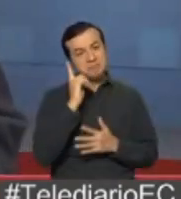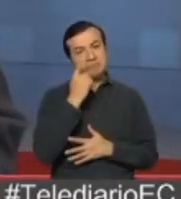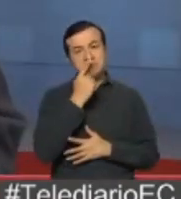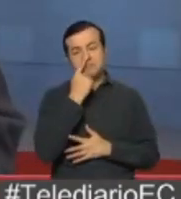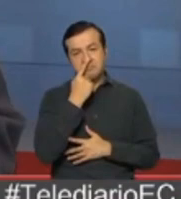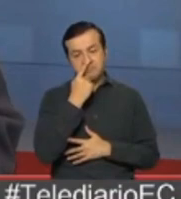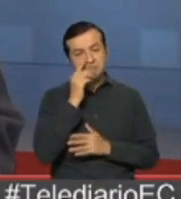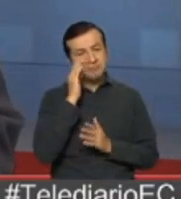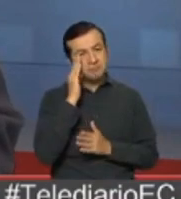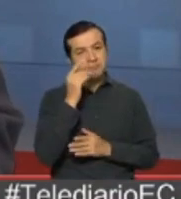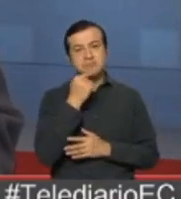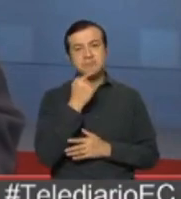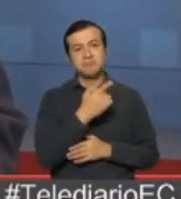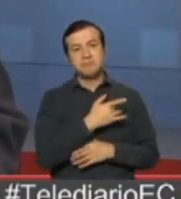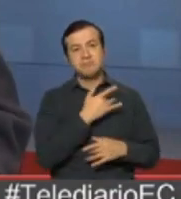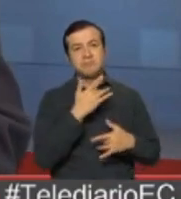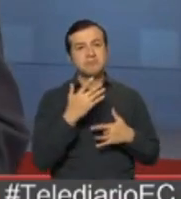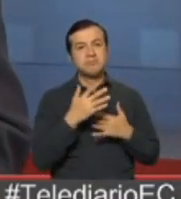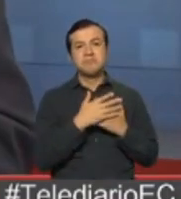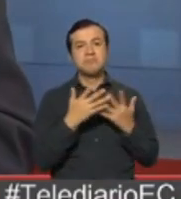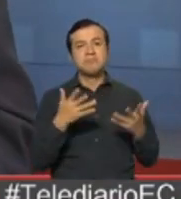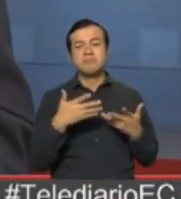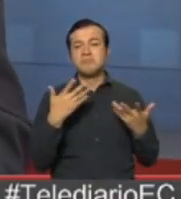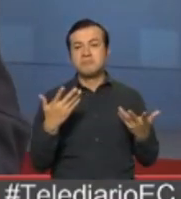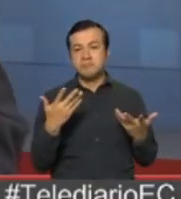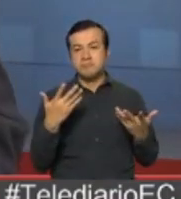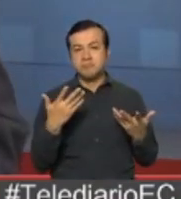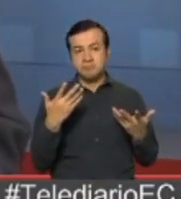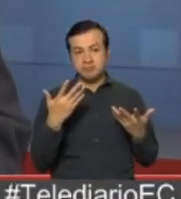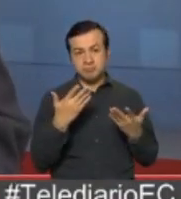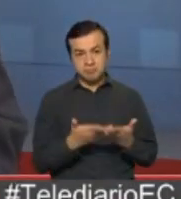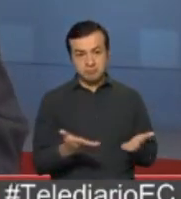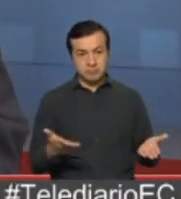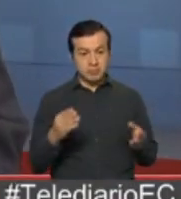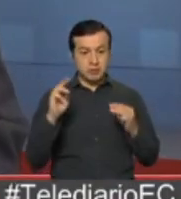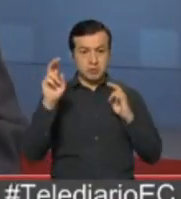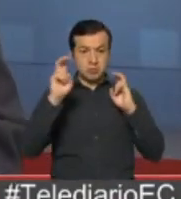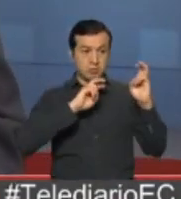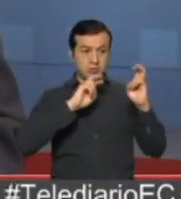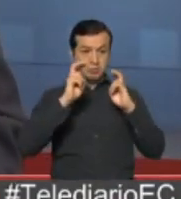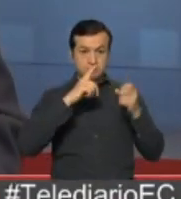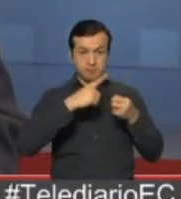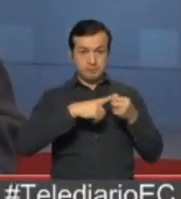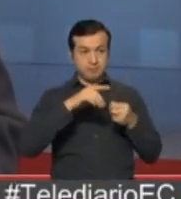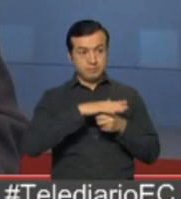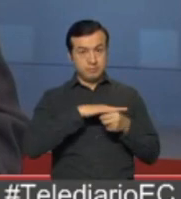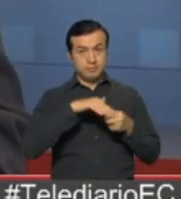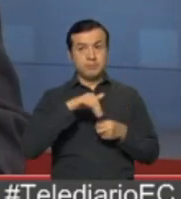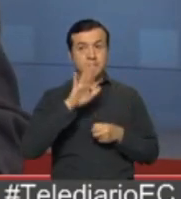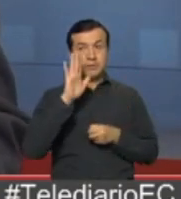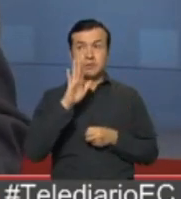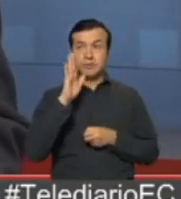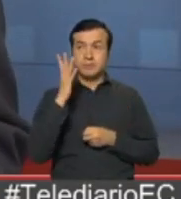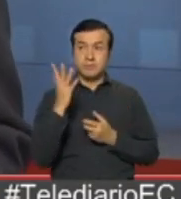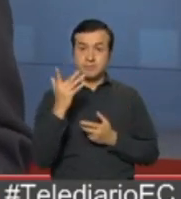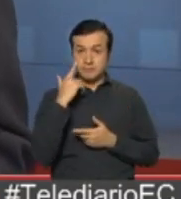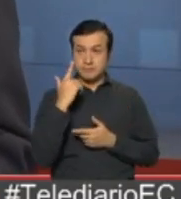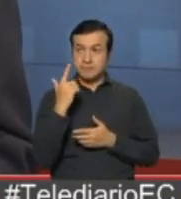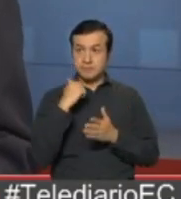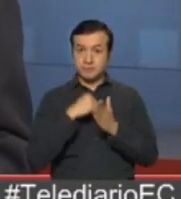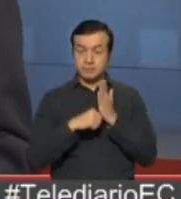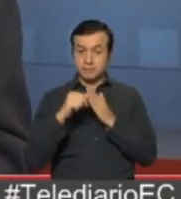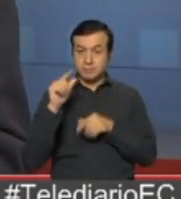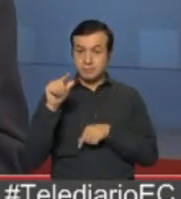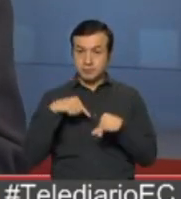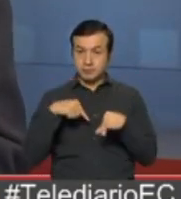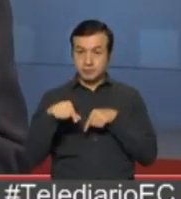análisis y la expectativa que se genera alrededor de este sistema de movilidad en la capital mucho más todavía hay la posibilidad que venciera de transporte